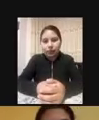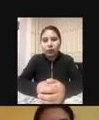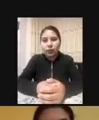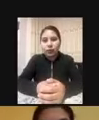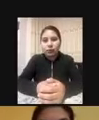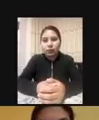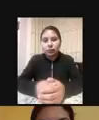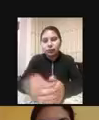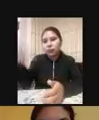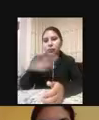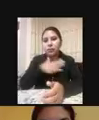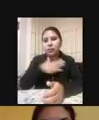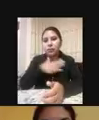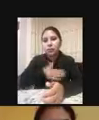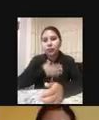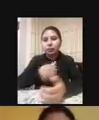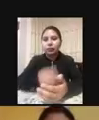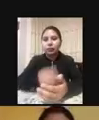favor.